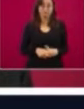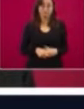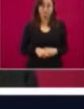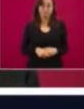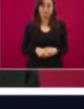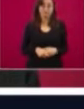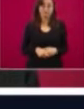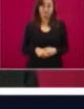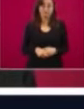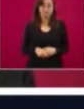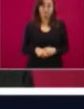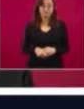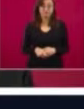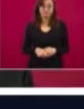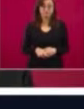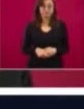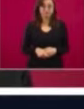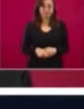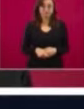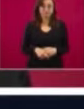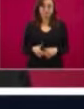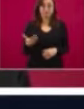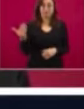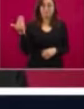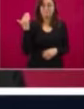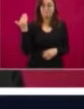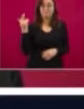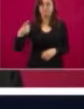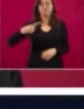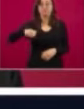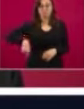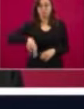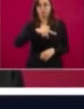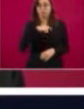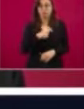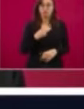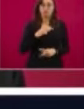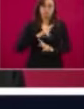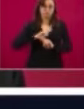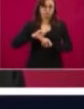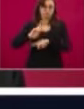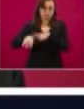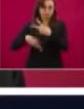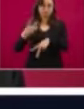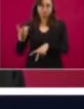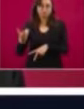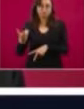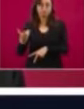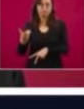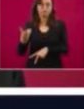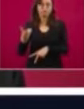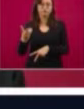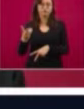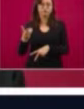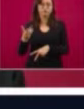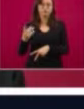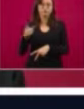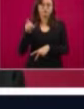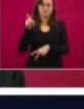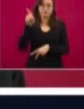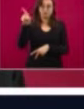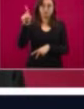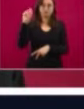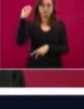enfermedad o morir de inseguridad, ¿no? Es decir, lo primero que tengo que resolver es cómo comer, cómo pagar casa, escuela, sustento en las